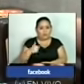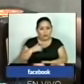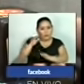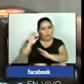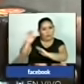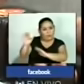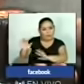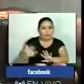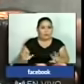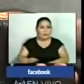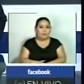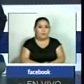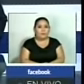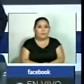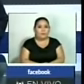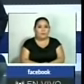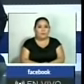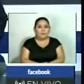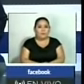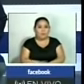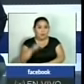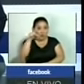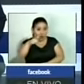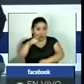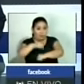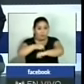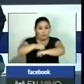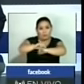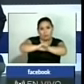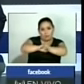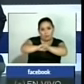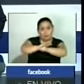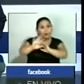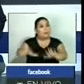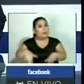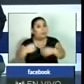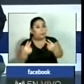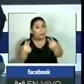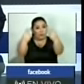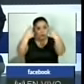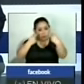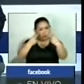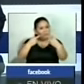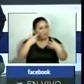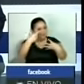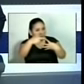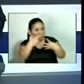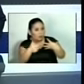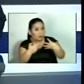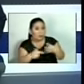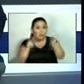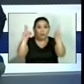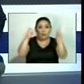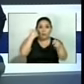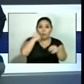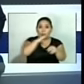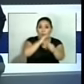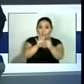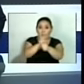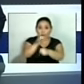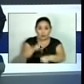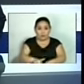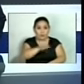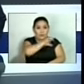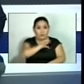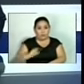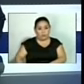respeto, no sé. Vamos a ir a una pausa comercial, pero cuando regresemos vamos a revisar los casos de coronavirus en El Salvador.